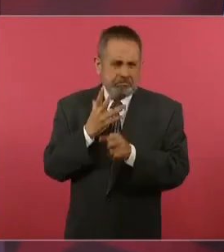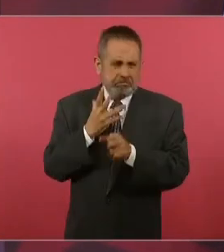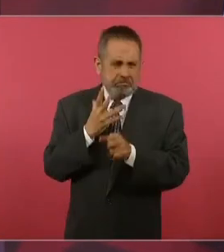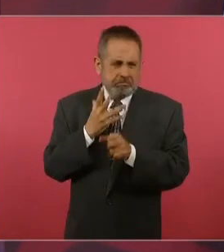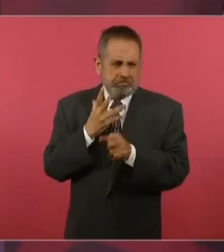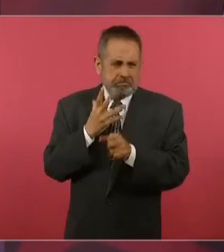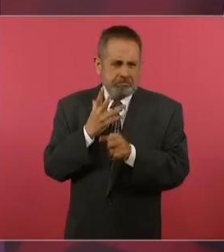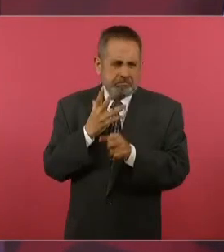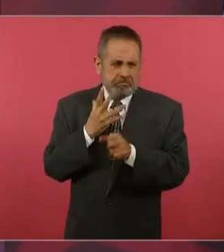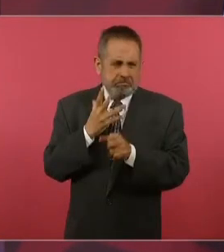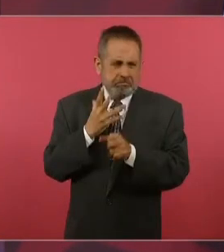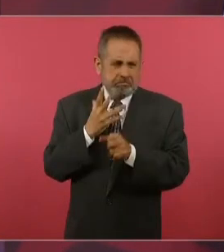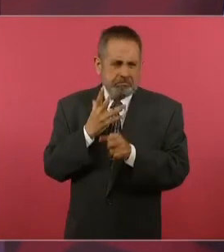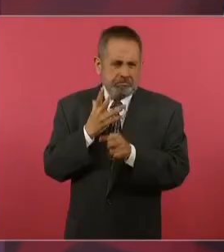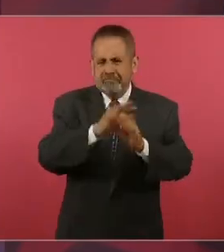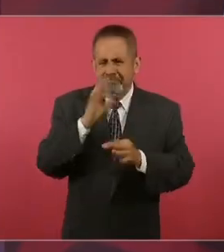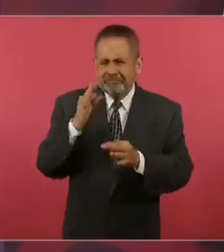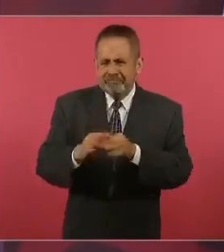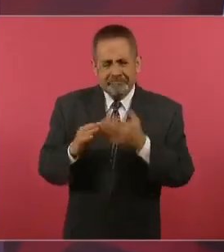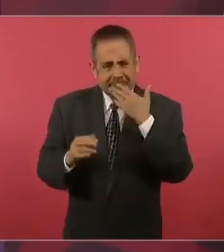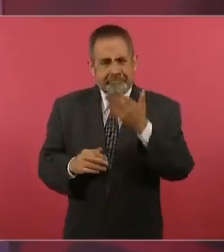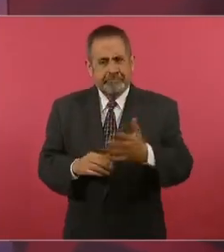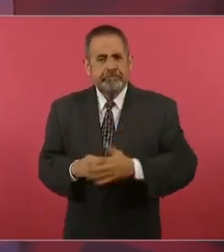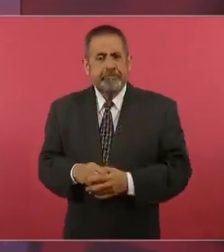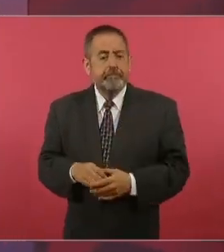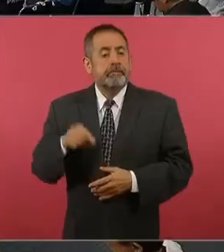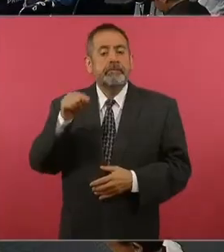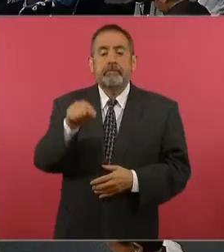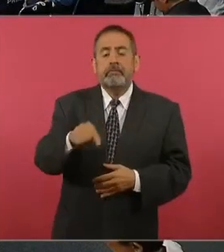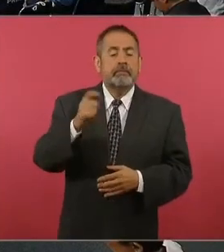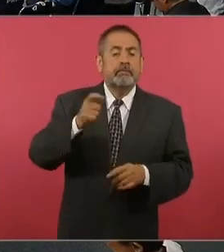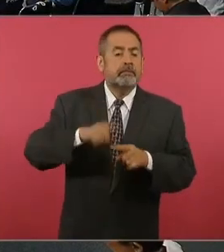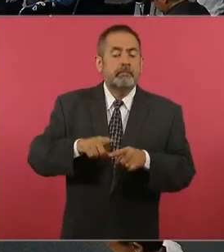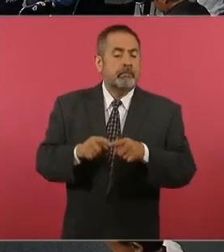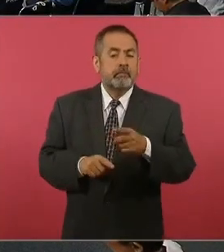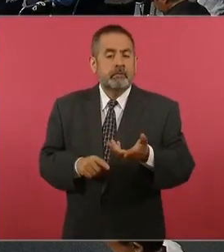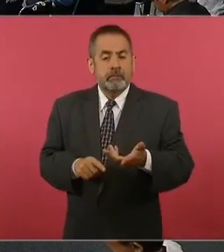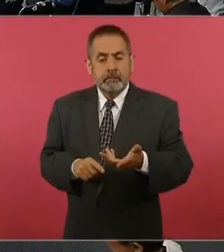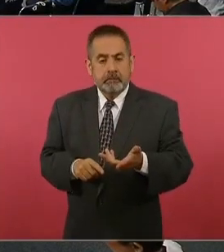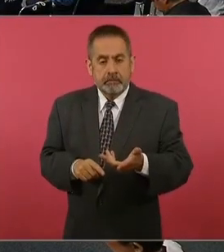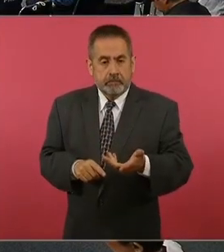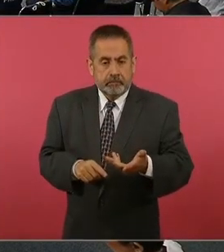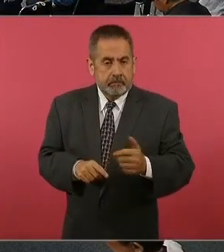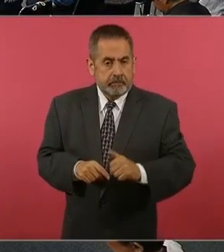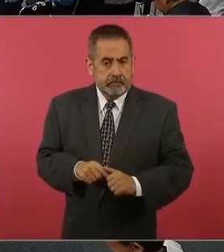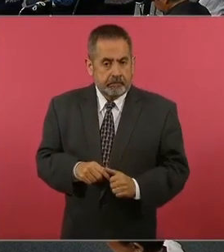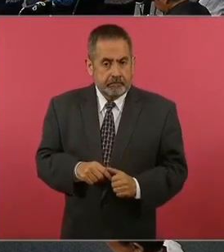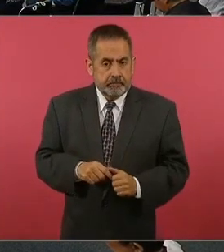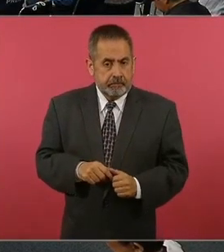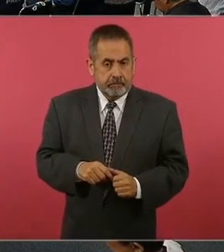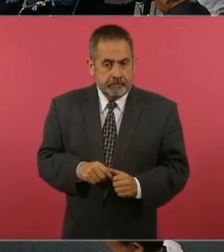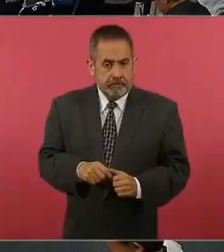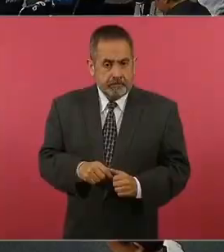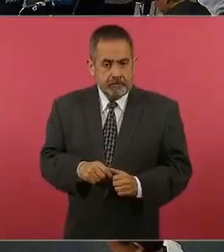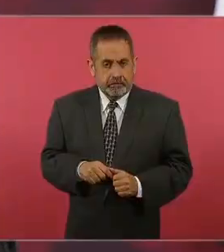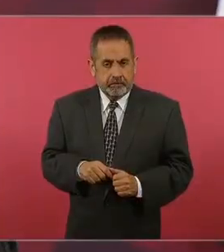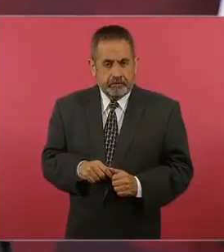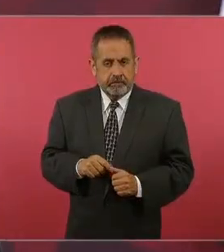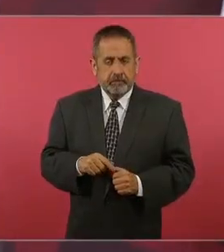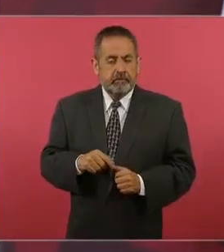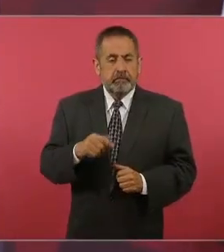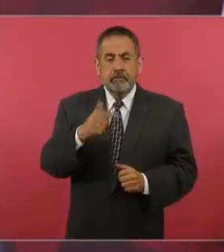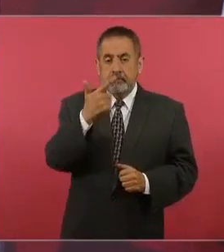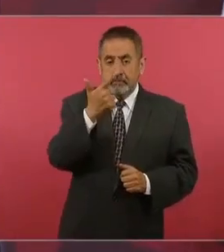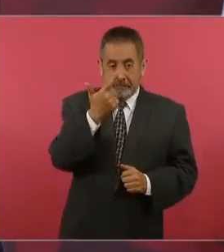constructiva. Ahí lo que aplica es el 7 por